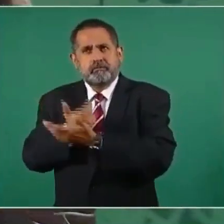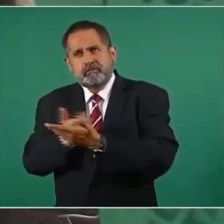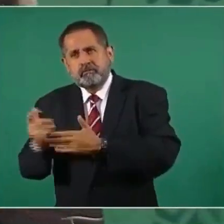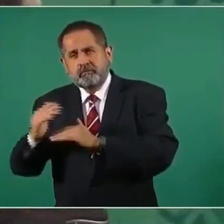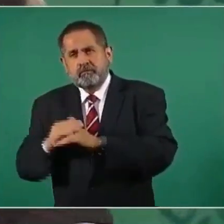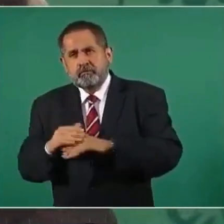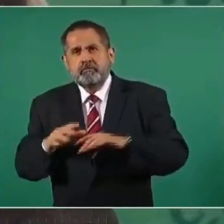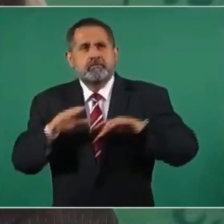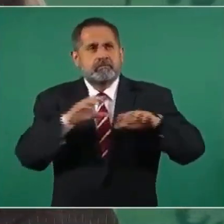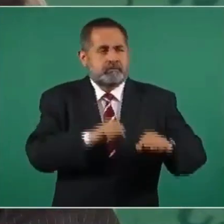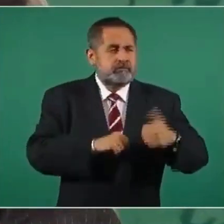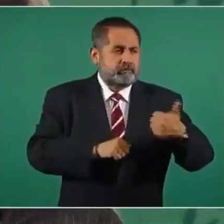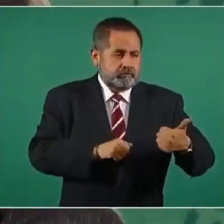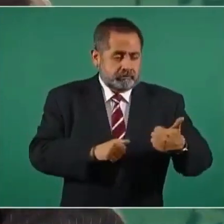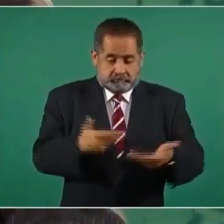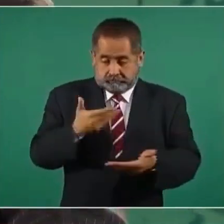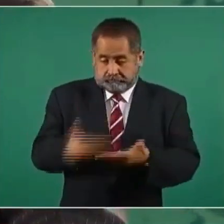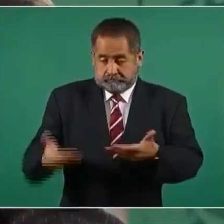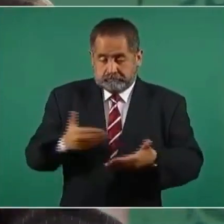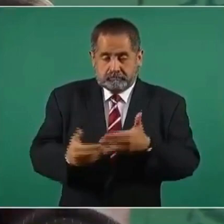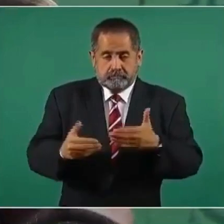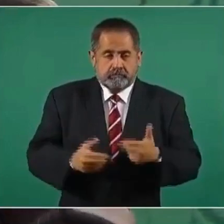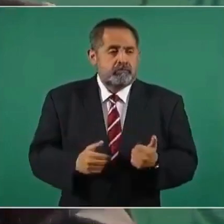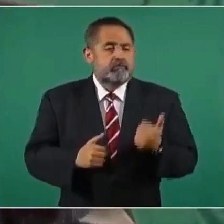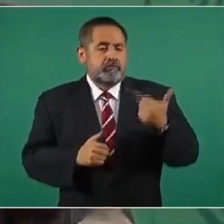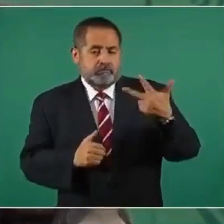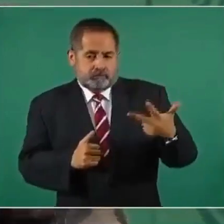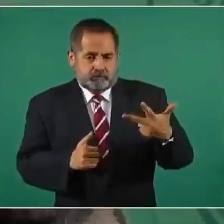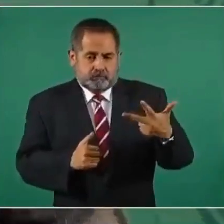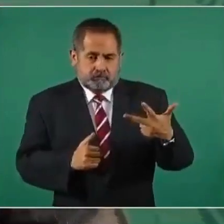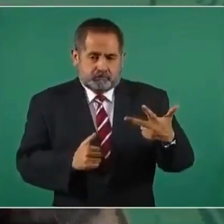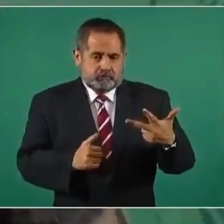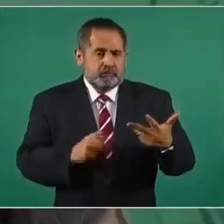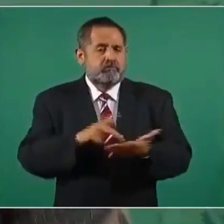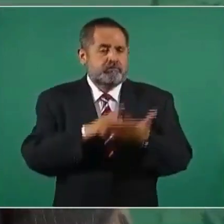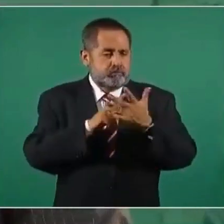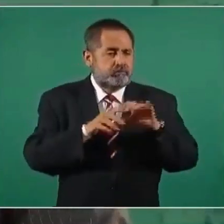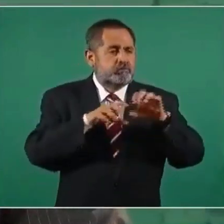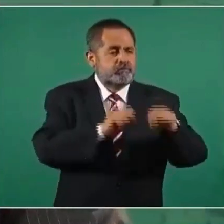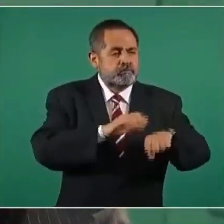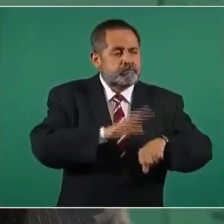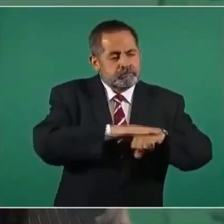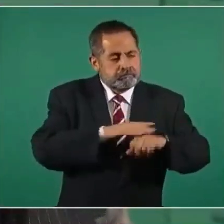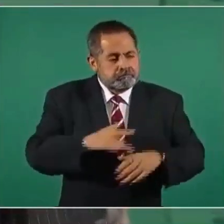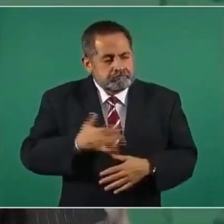a 8 kilos de tortilla. Así mido cómo vamos.